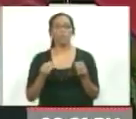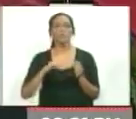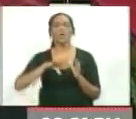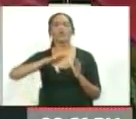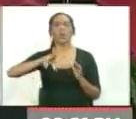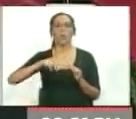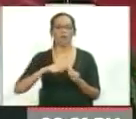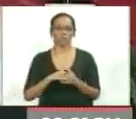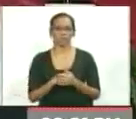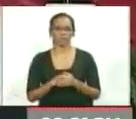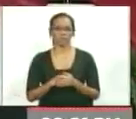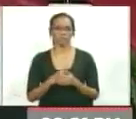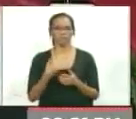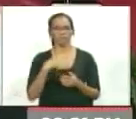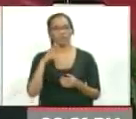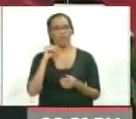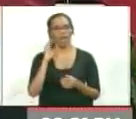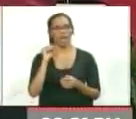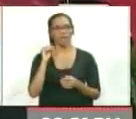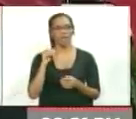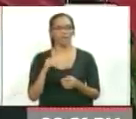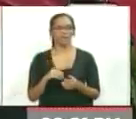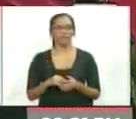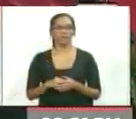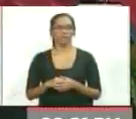robado. Mira, yo hablé, María,